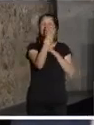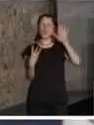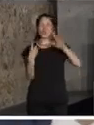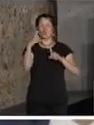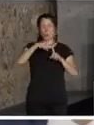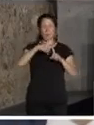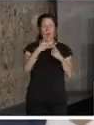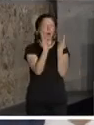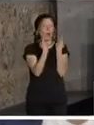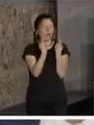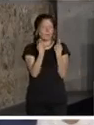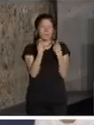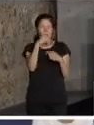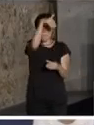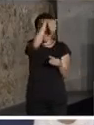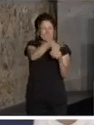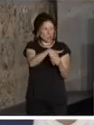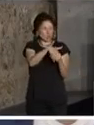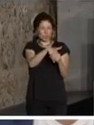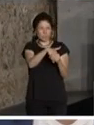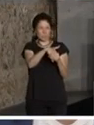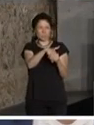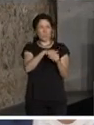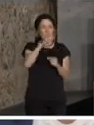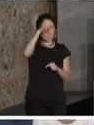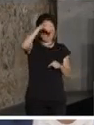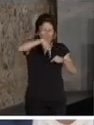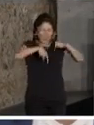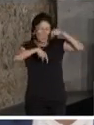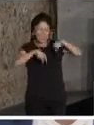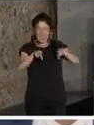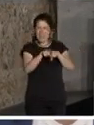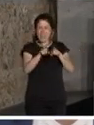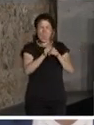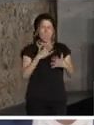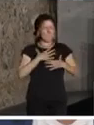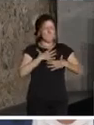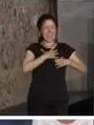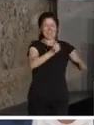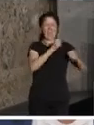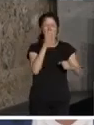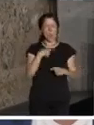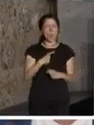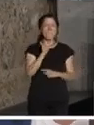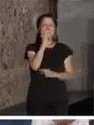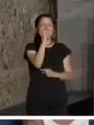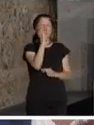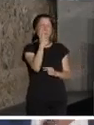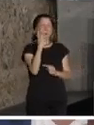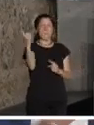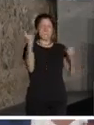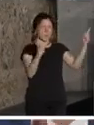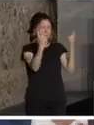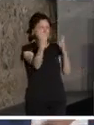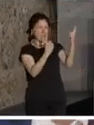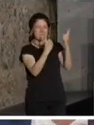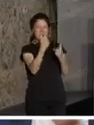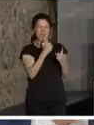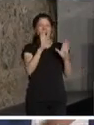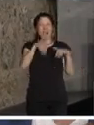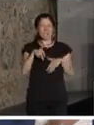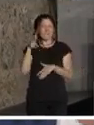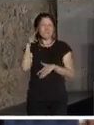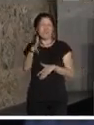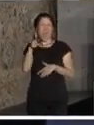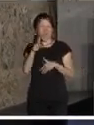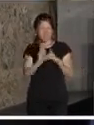mayo necesitamos votos que sean Gota a gota de valentía porque son esas gotas de valentía las que construyen derechos